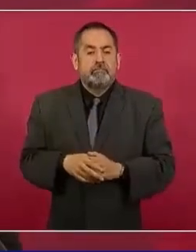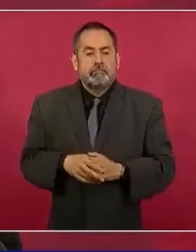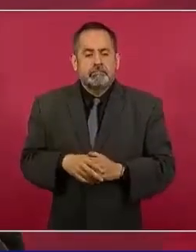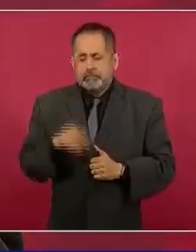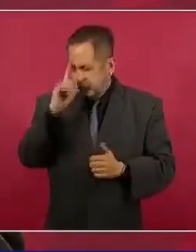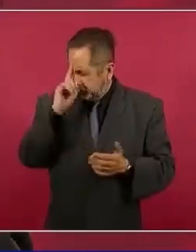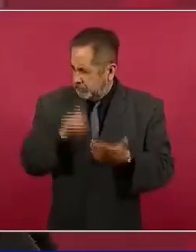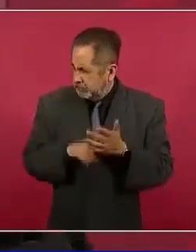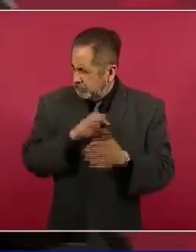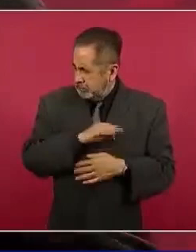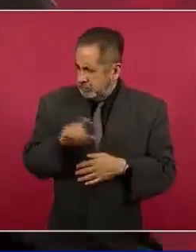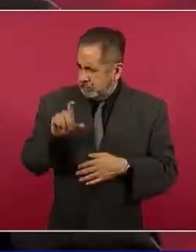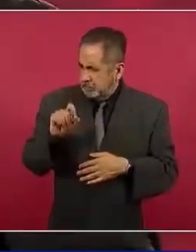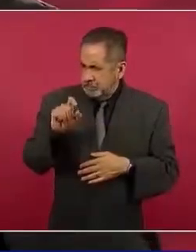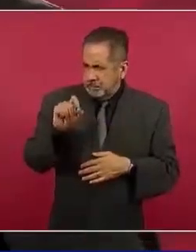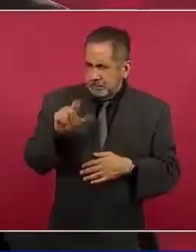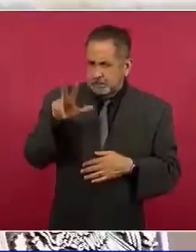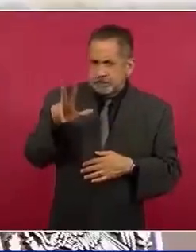creo que 28%,